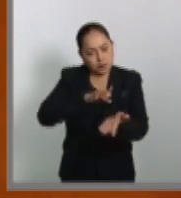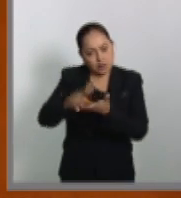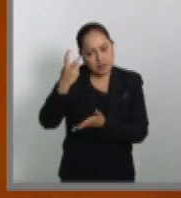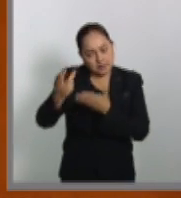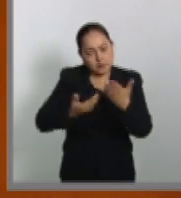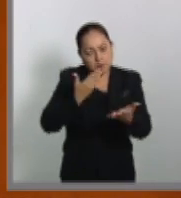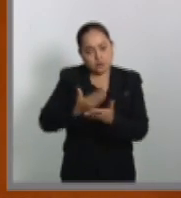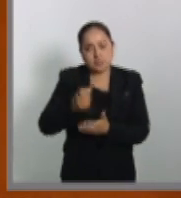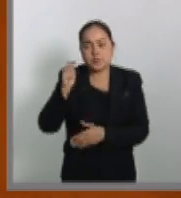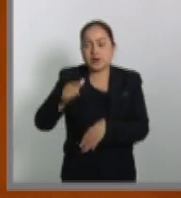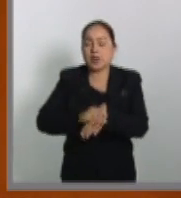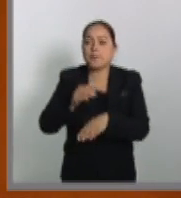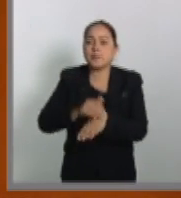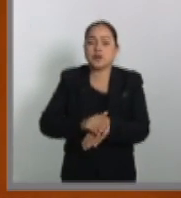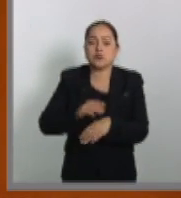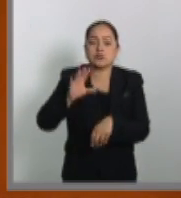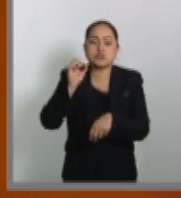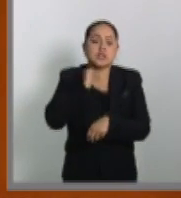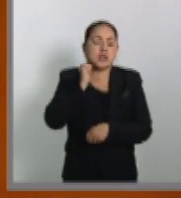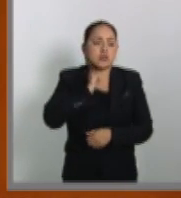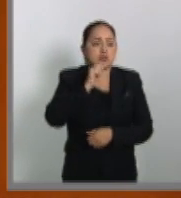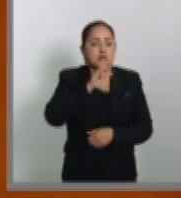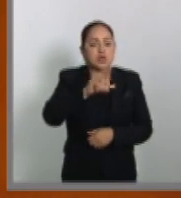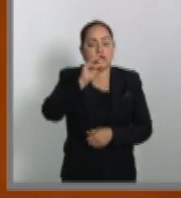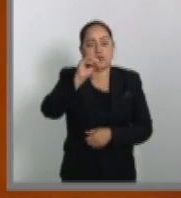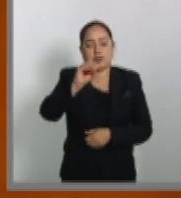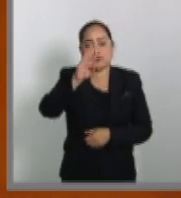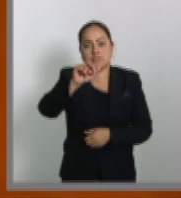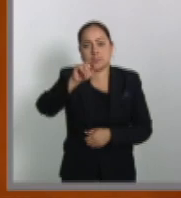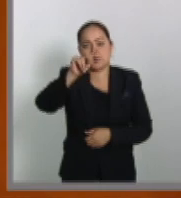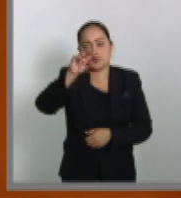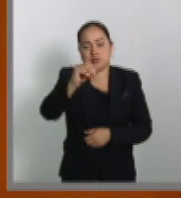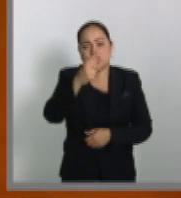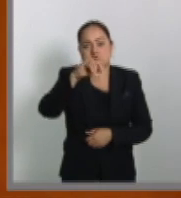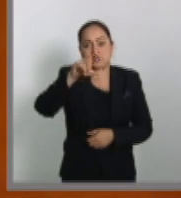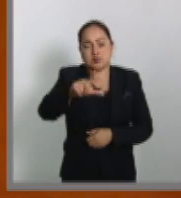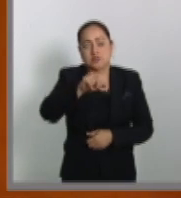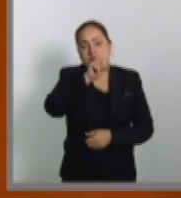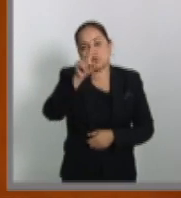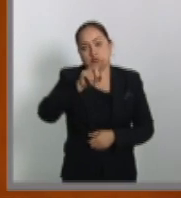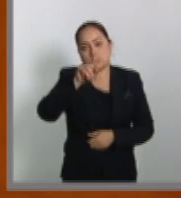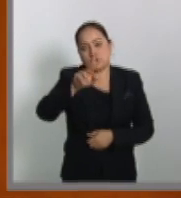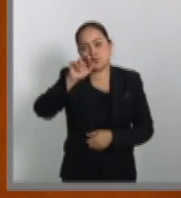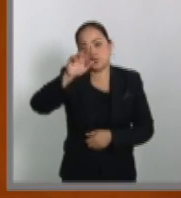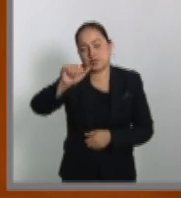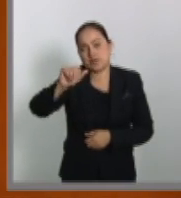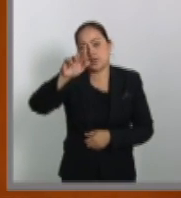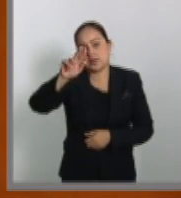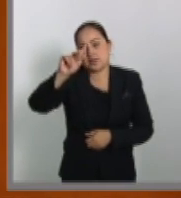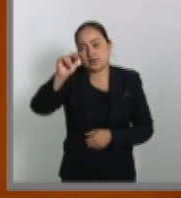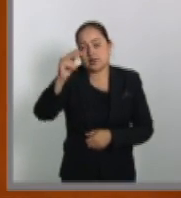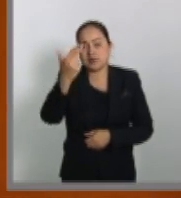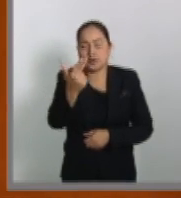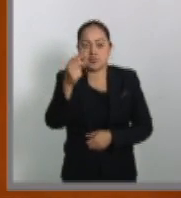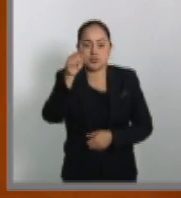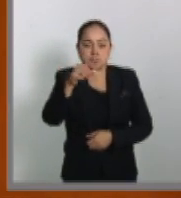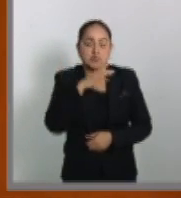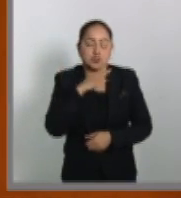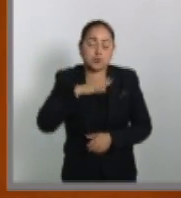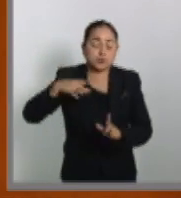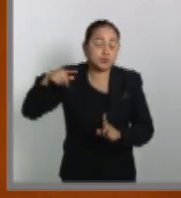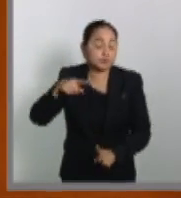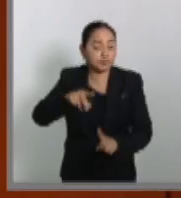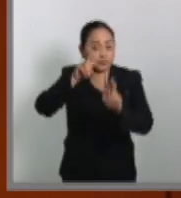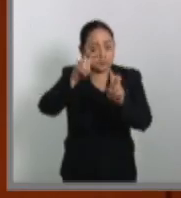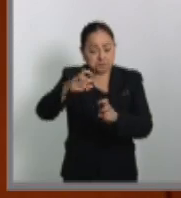a nuestro amigo el senador con licencia, Roberto Gil Suart, por invitarme a participar en esta iniciativa con un tema que